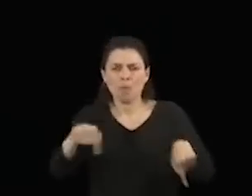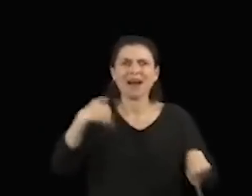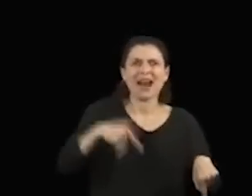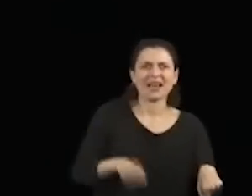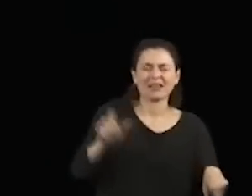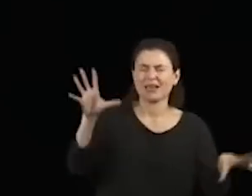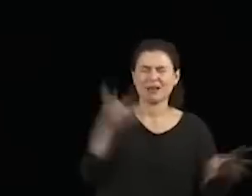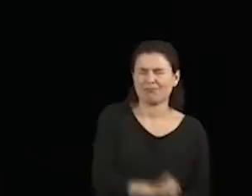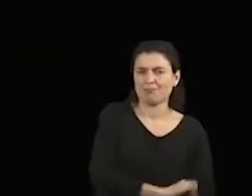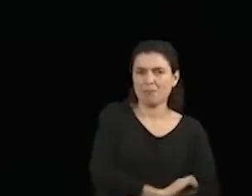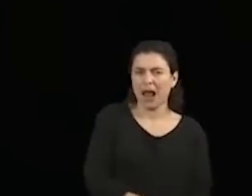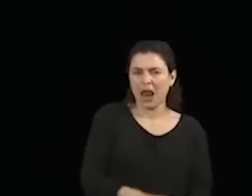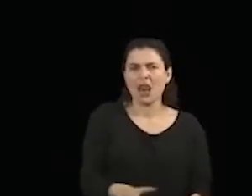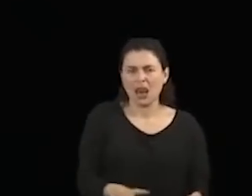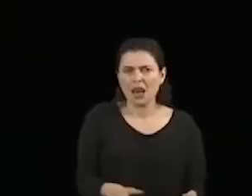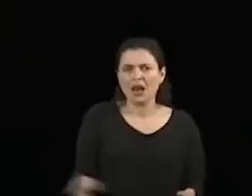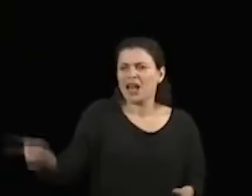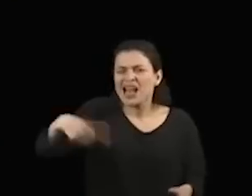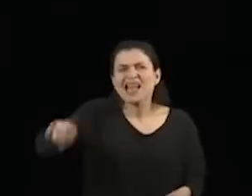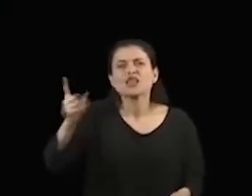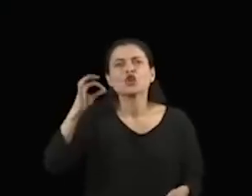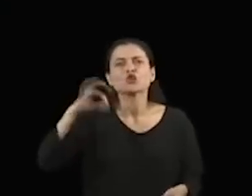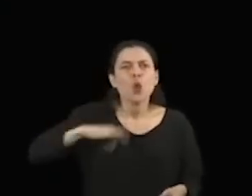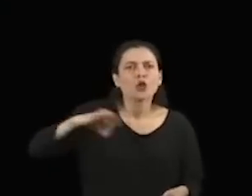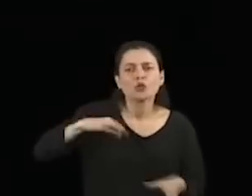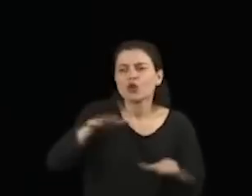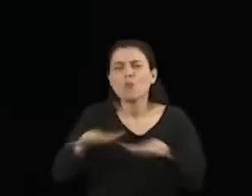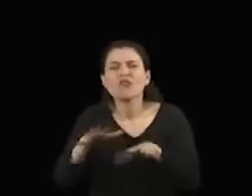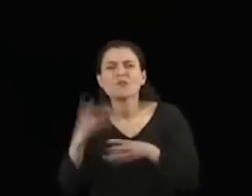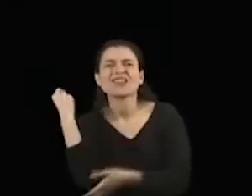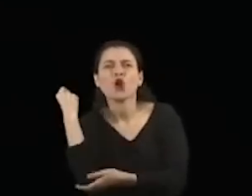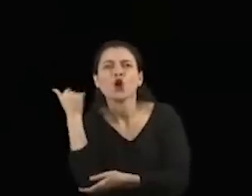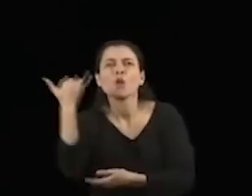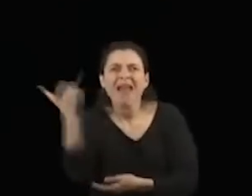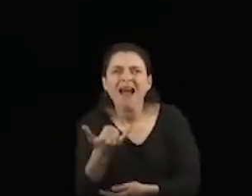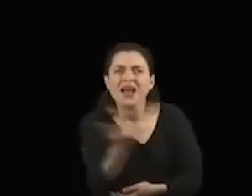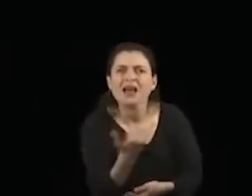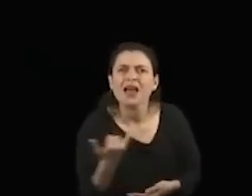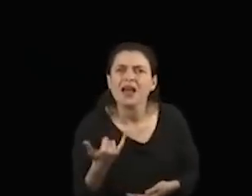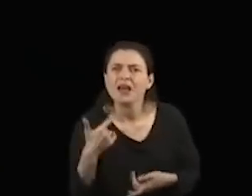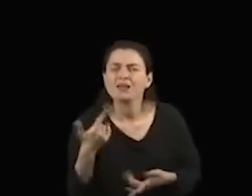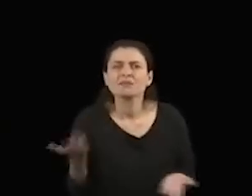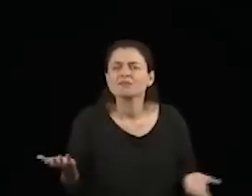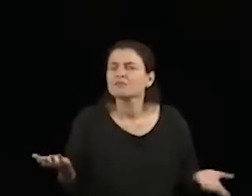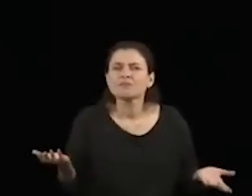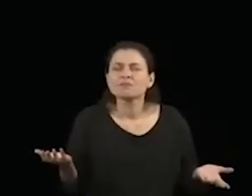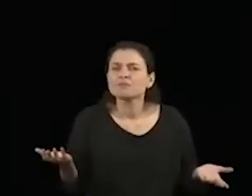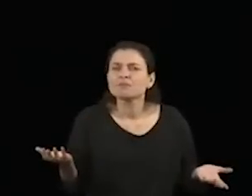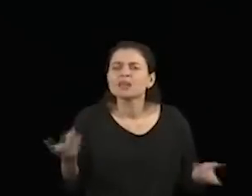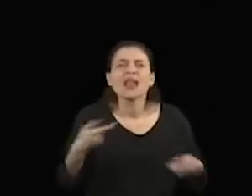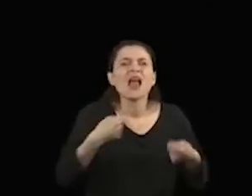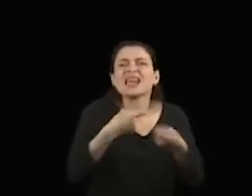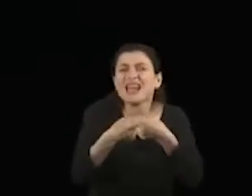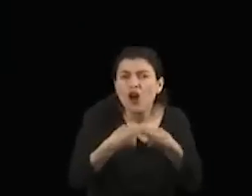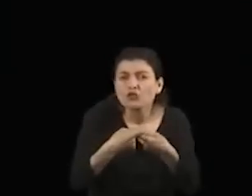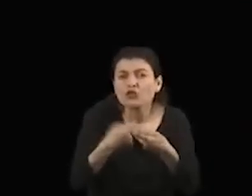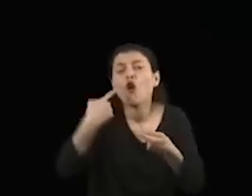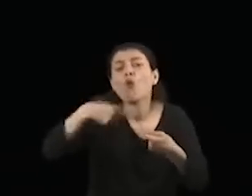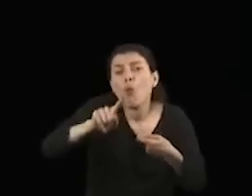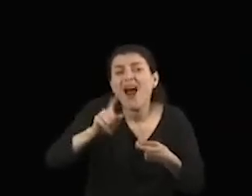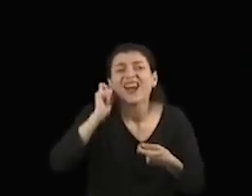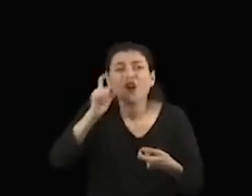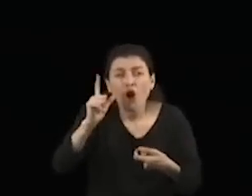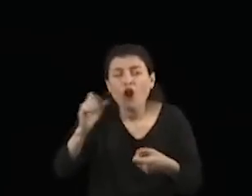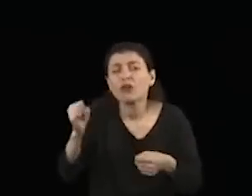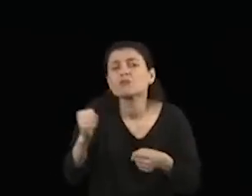varias veces más de ingreso que es más al mismo promedio. El negocio es la libertad. Y